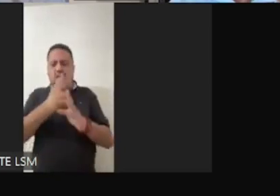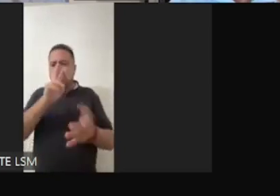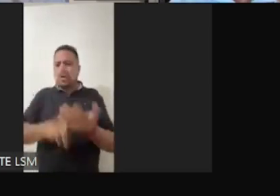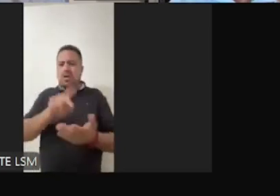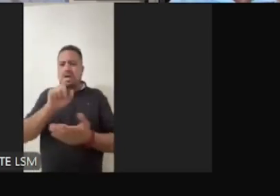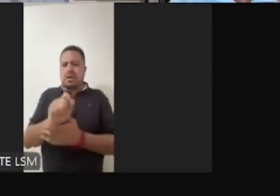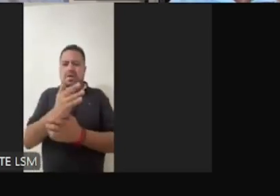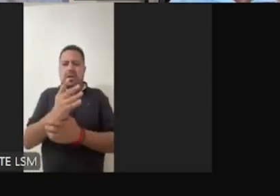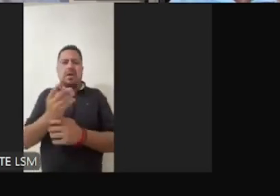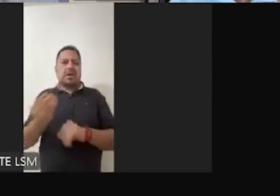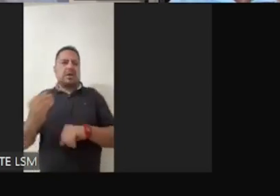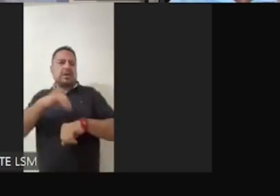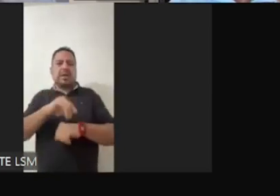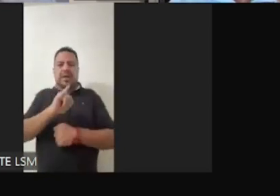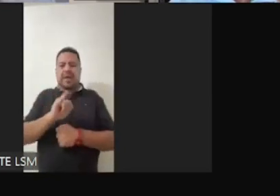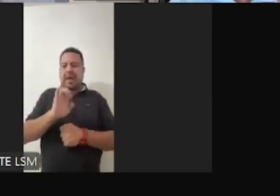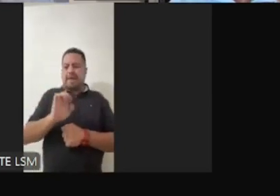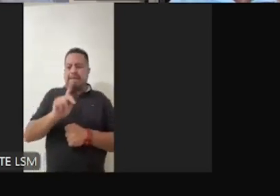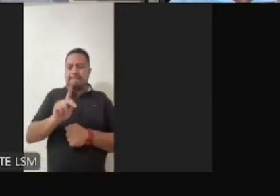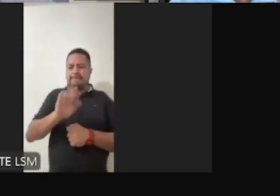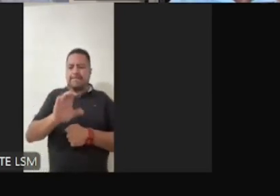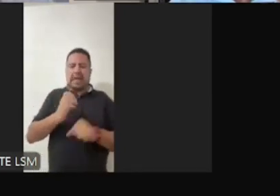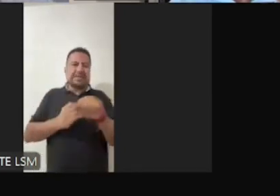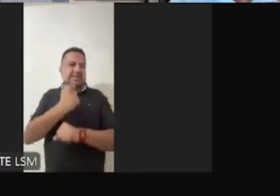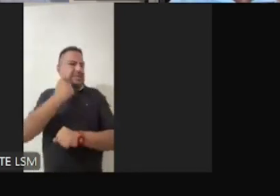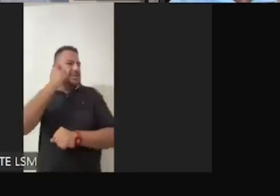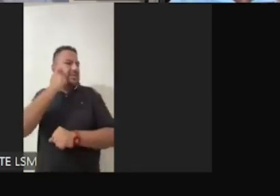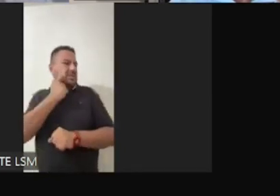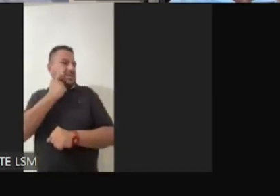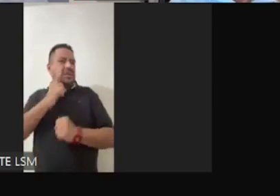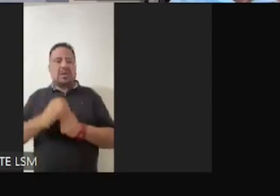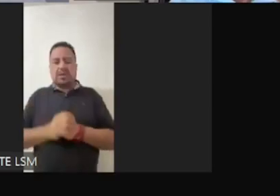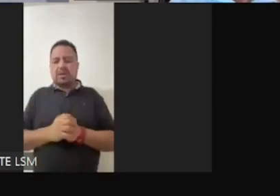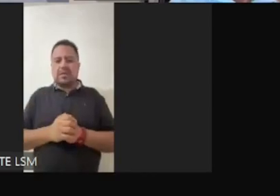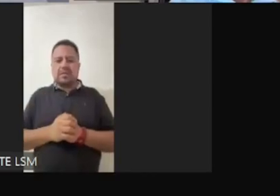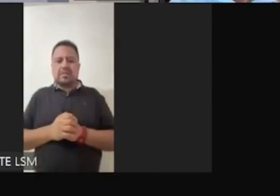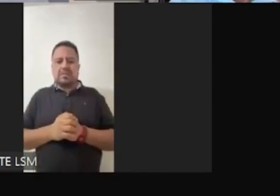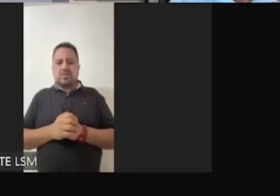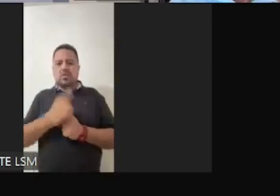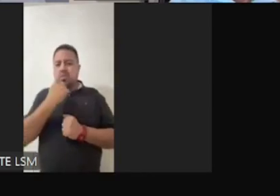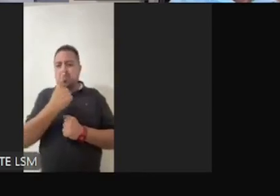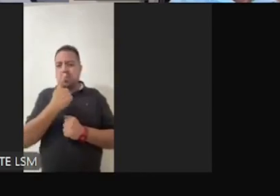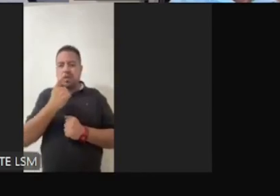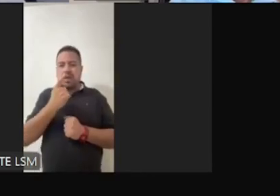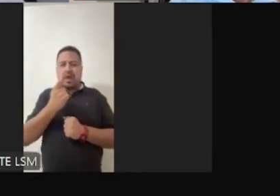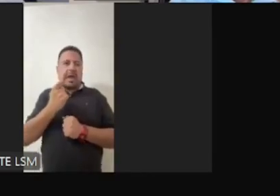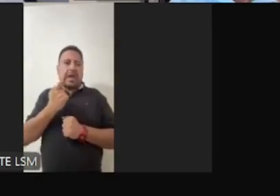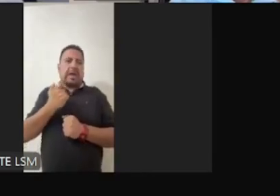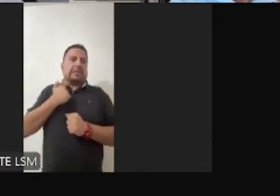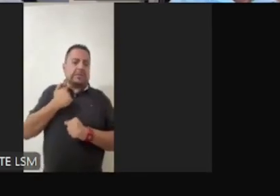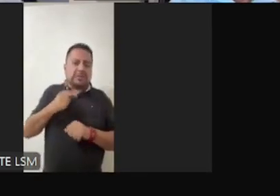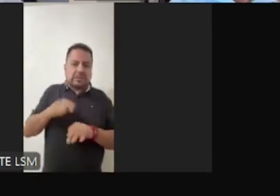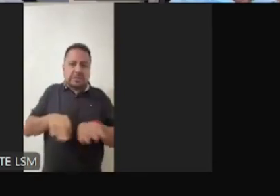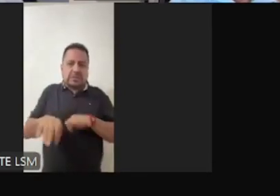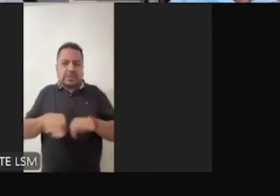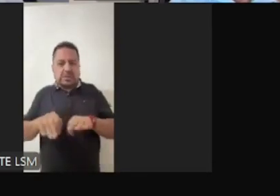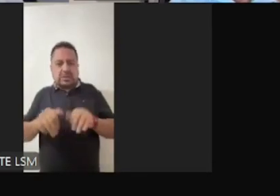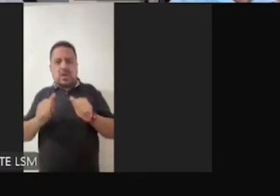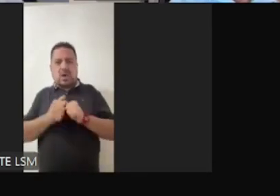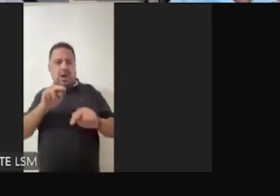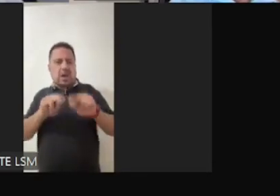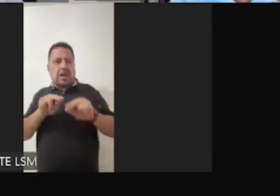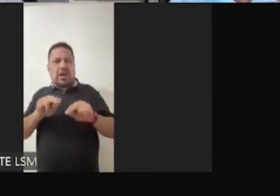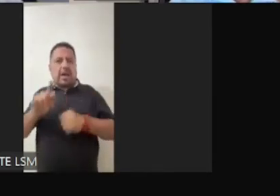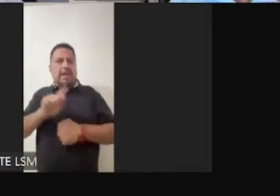promovido por el Instituto electoral y de participación ciudadana del Estado de Guerrero y un extrabajador quien fungió con la categoría de